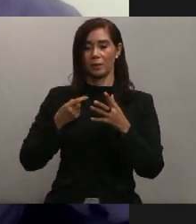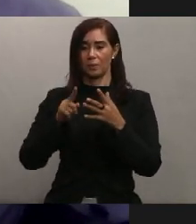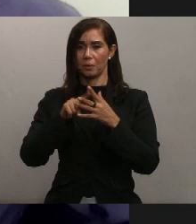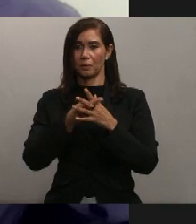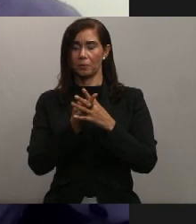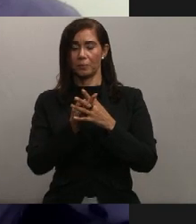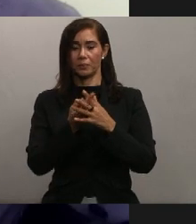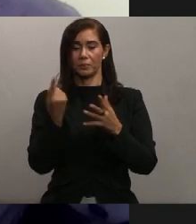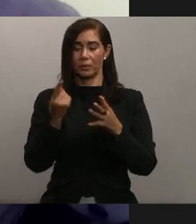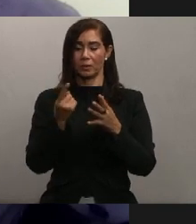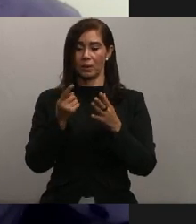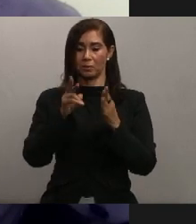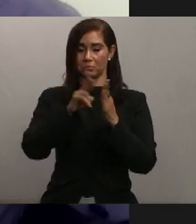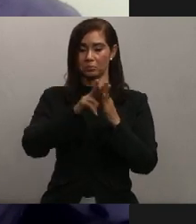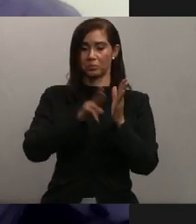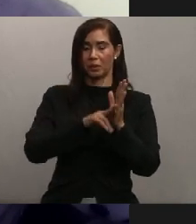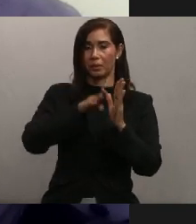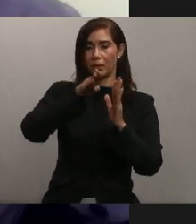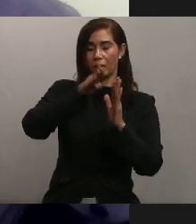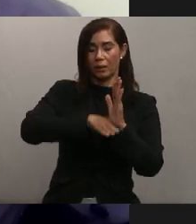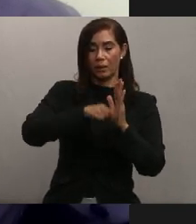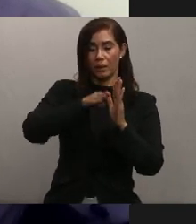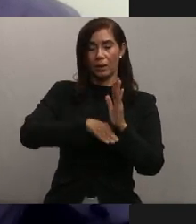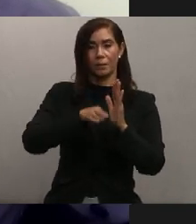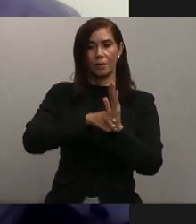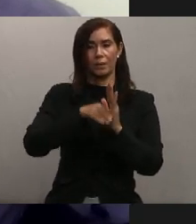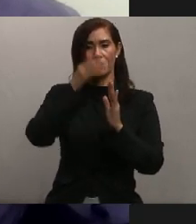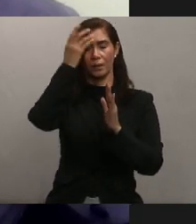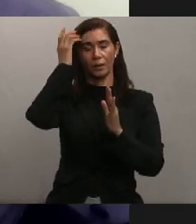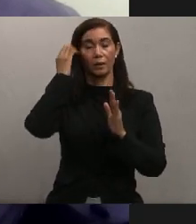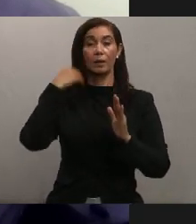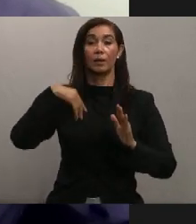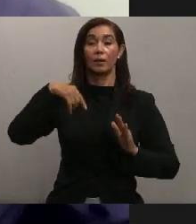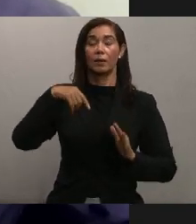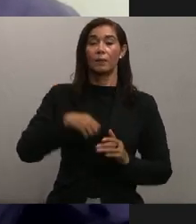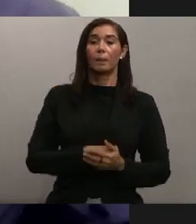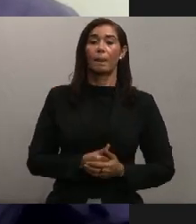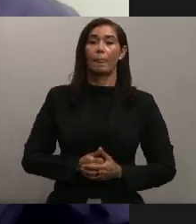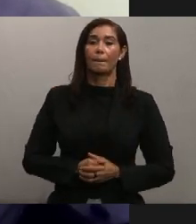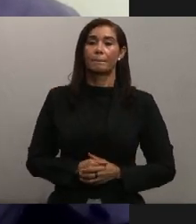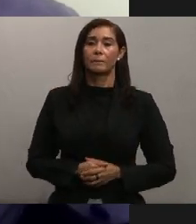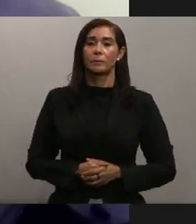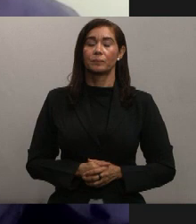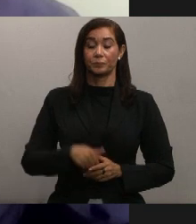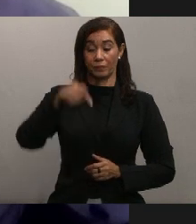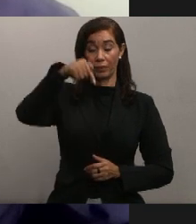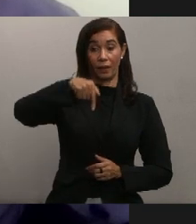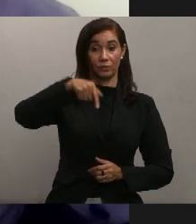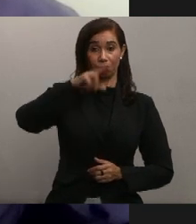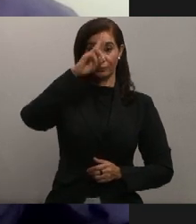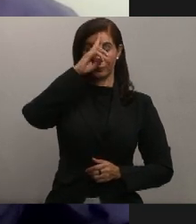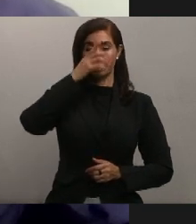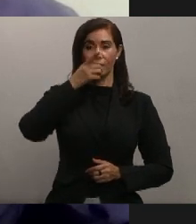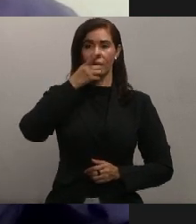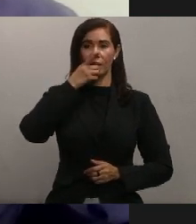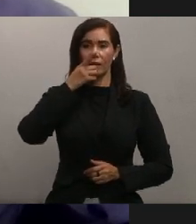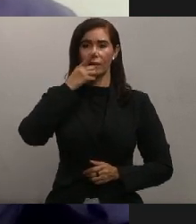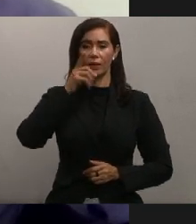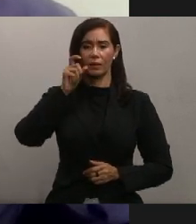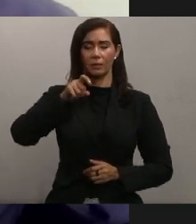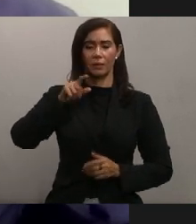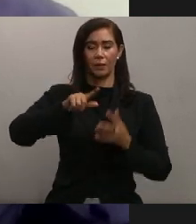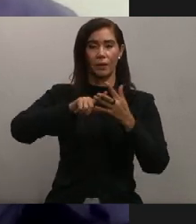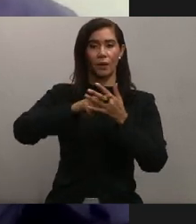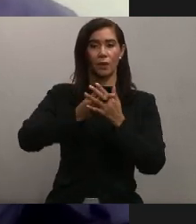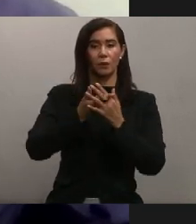las prohibiciones. Es decir, ¿tiene el Ministerio de Salud Pública contemplado en nuestro país comenzar una manera gradual